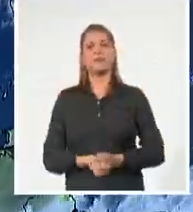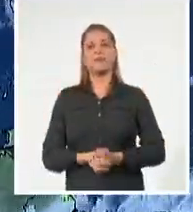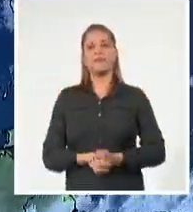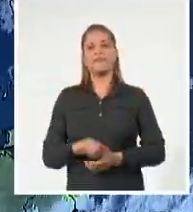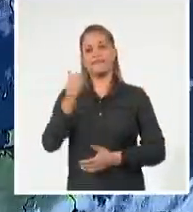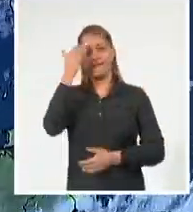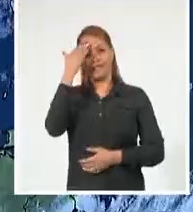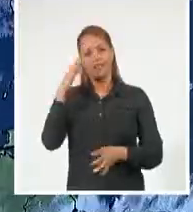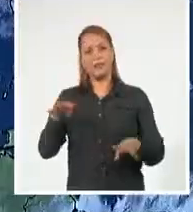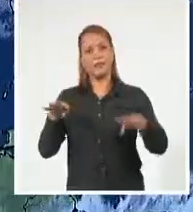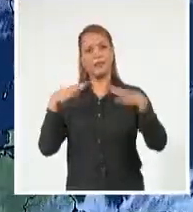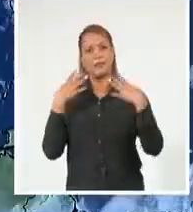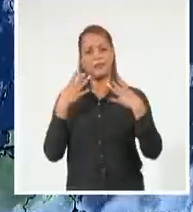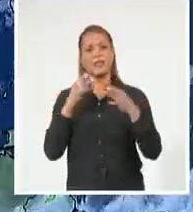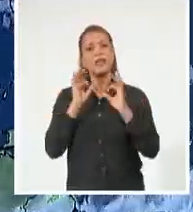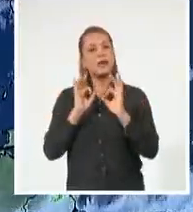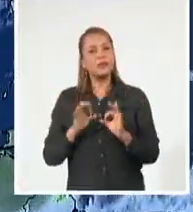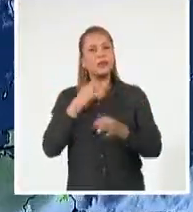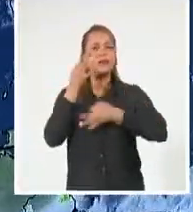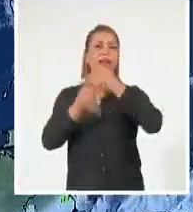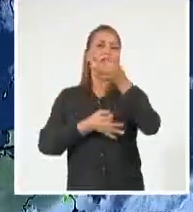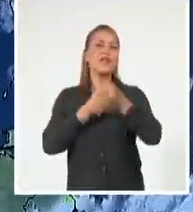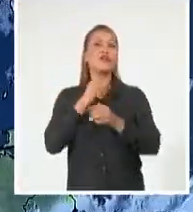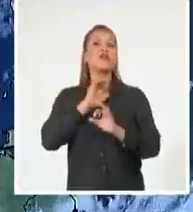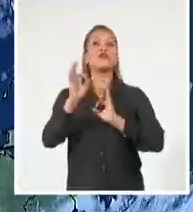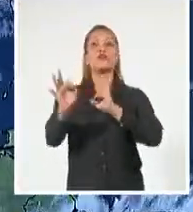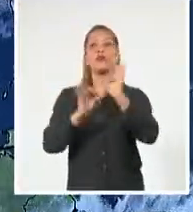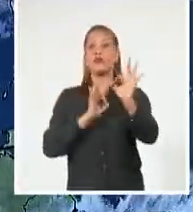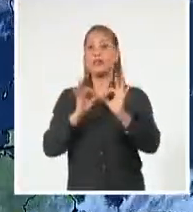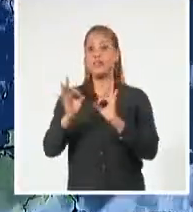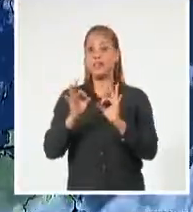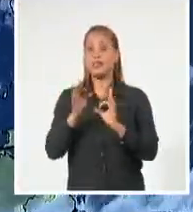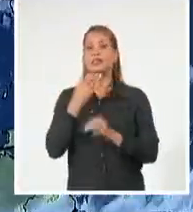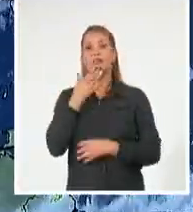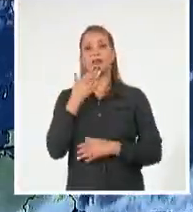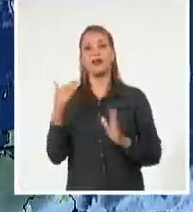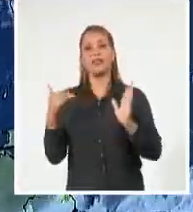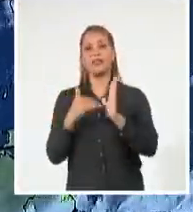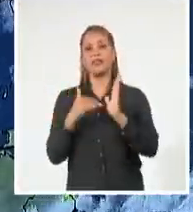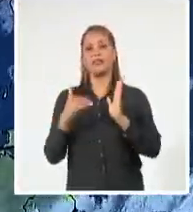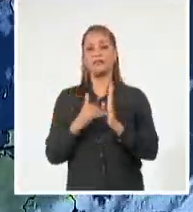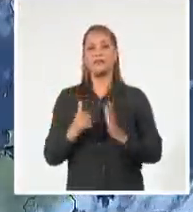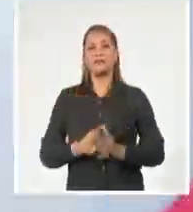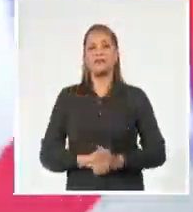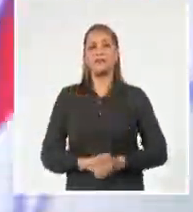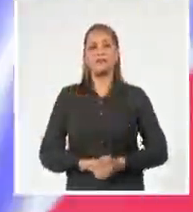Gracias por la compañía. Como siempre le digo, cuídese mucho y tenga muy buen día.